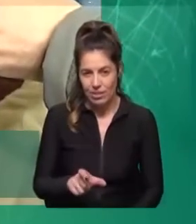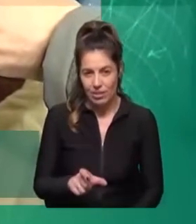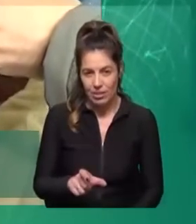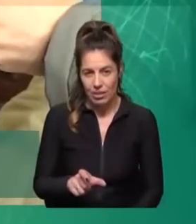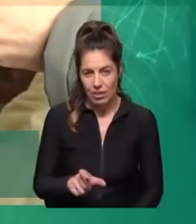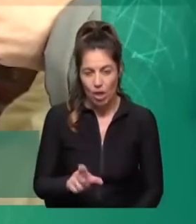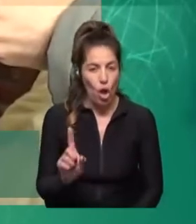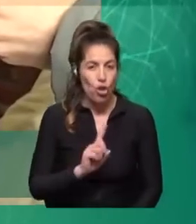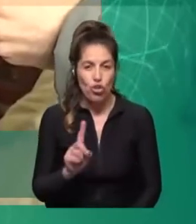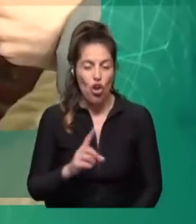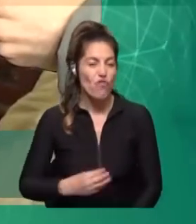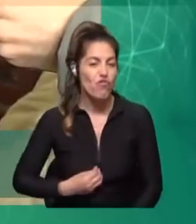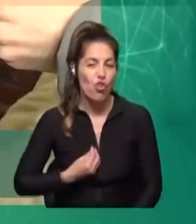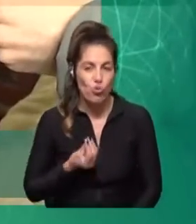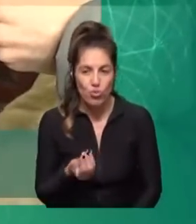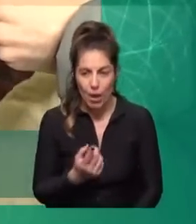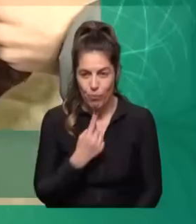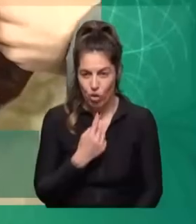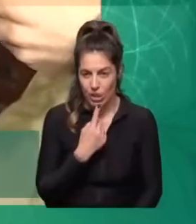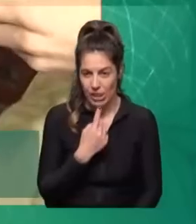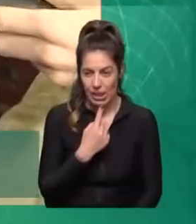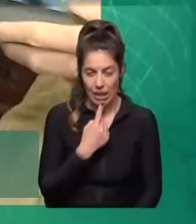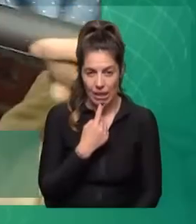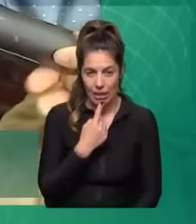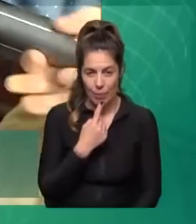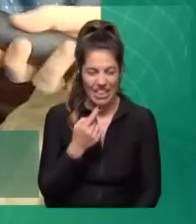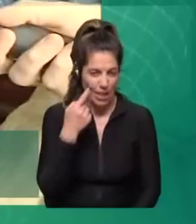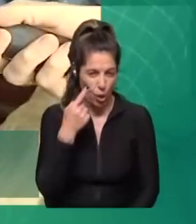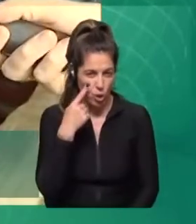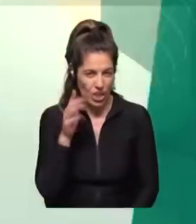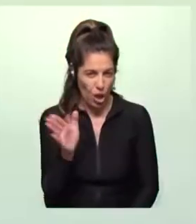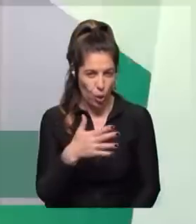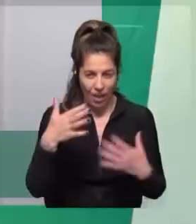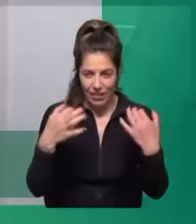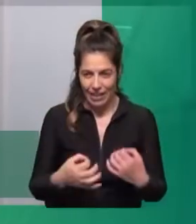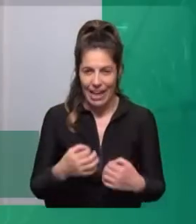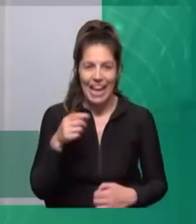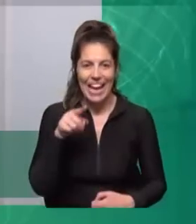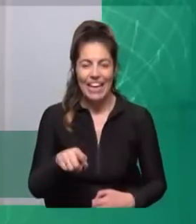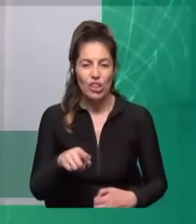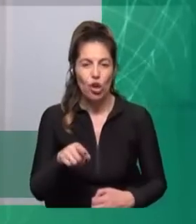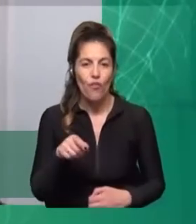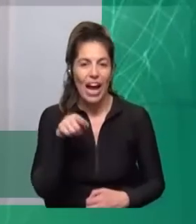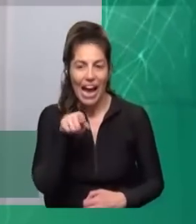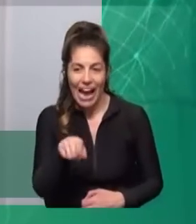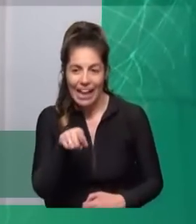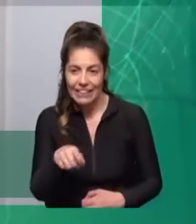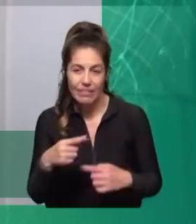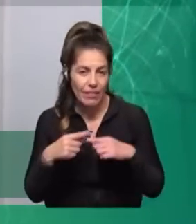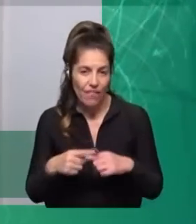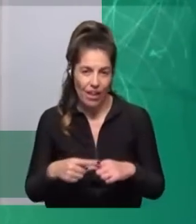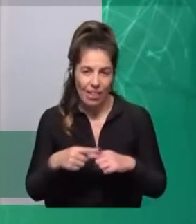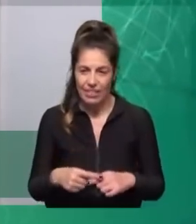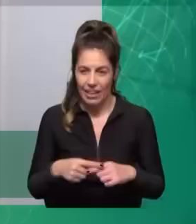no hubo voluntad política para que se conociera toda la verdad esto pasa al pleno Allí va a haber debate